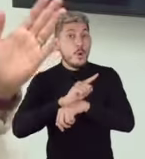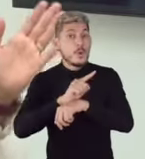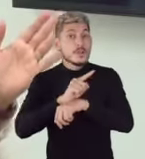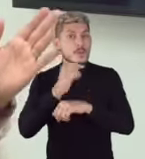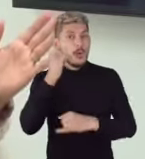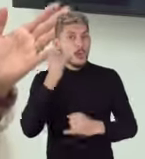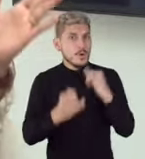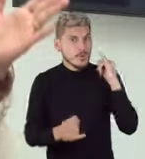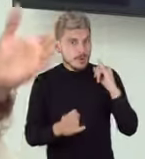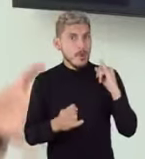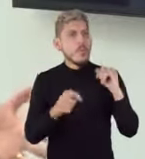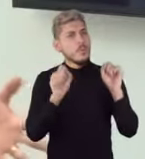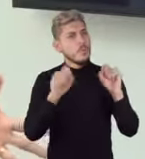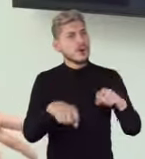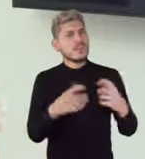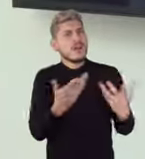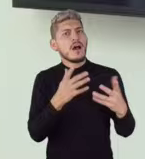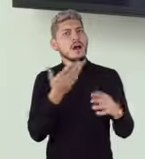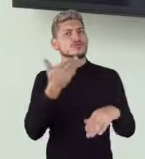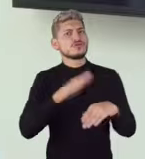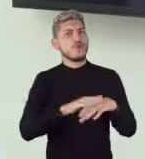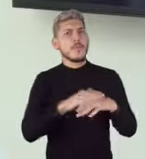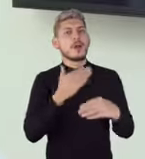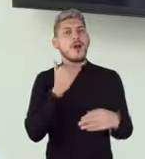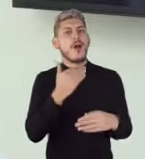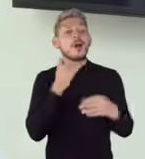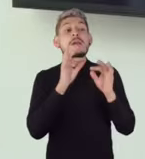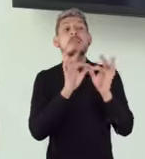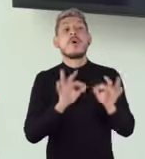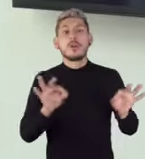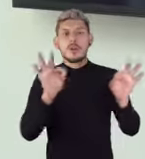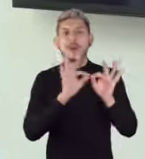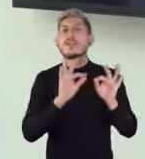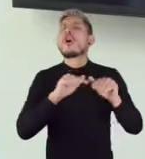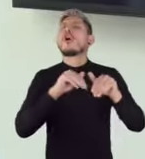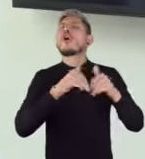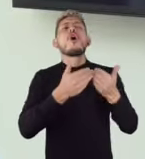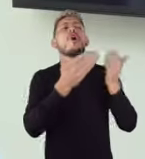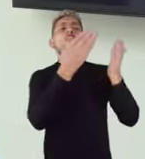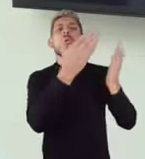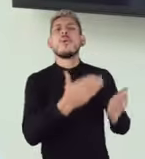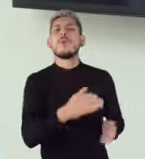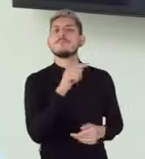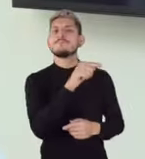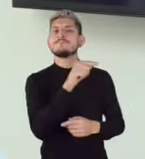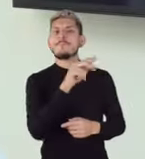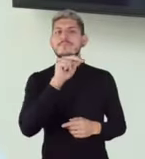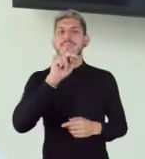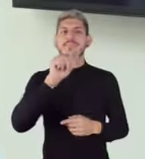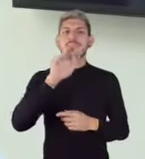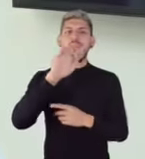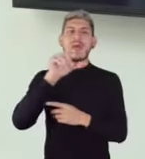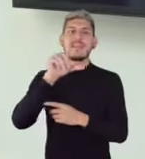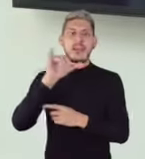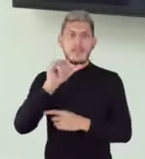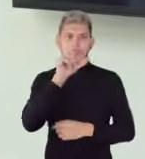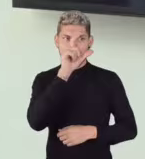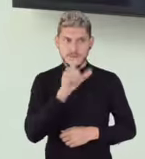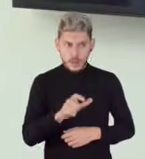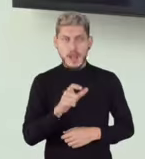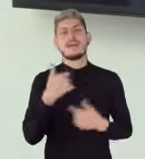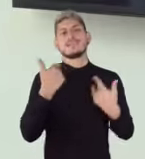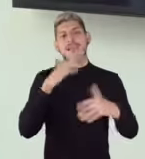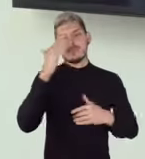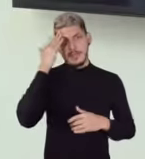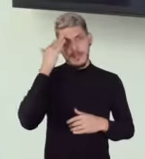tarifas porque también los señores transportistas necesitan recuperar la inversión que les hicieron hacer. Pero que no sea realmente tan